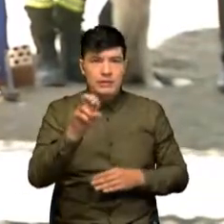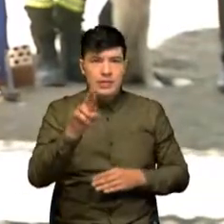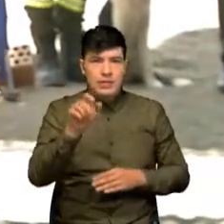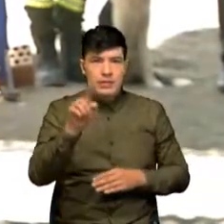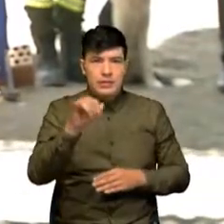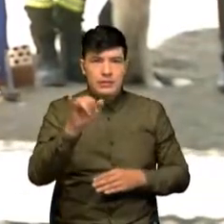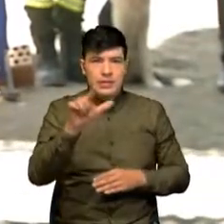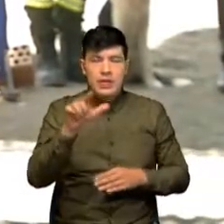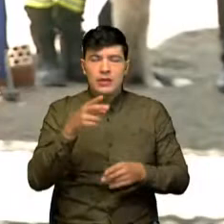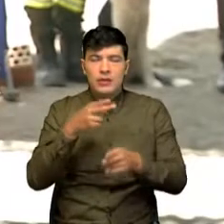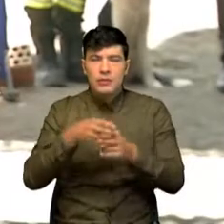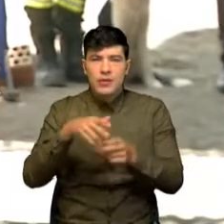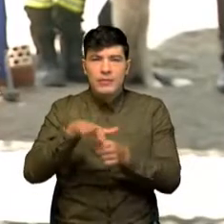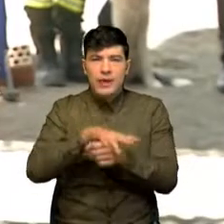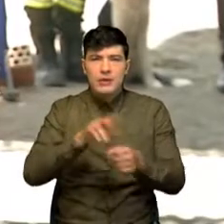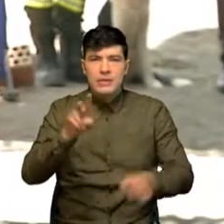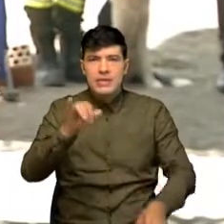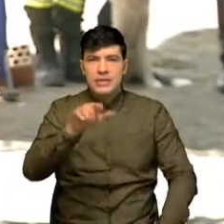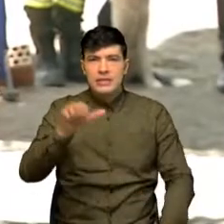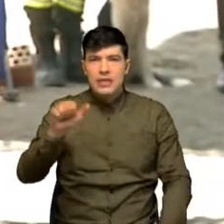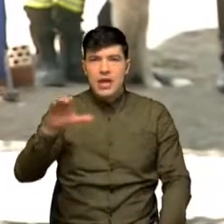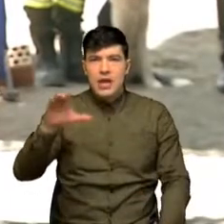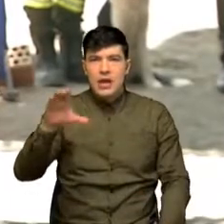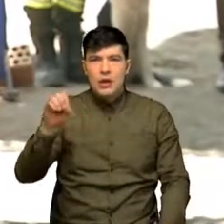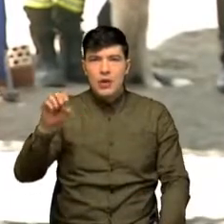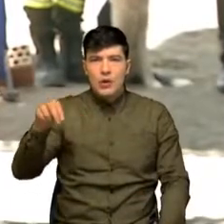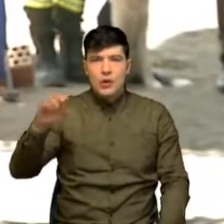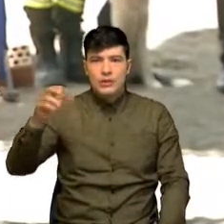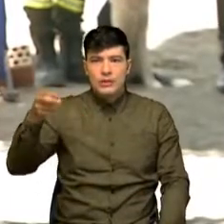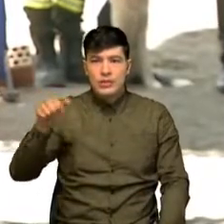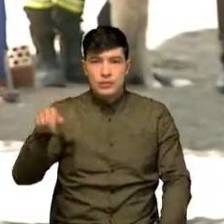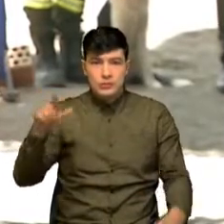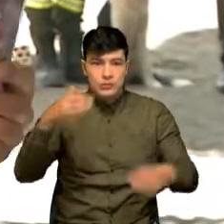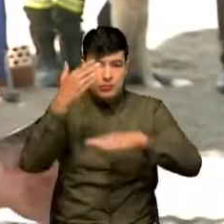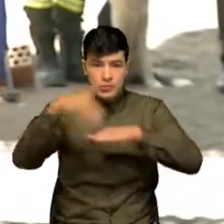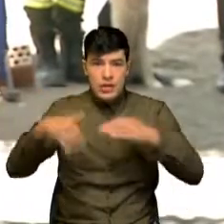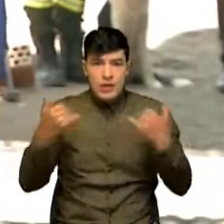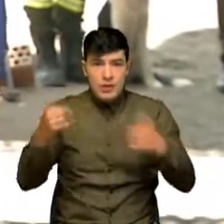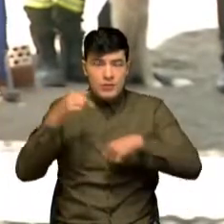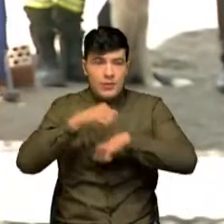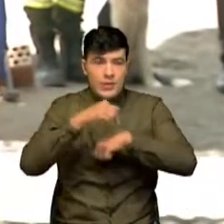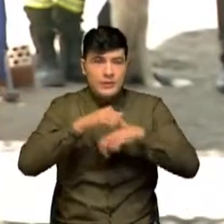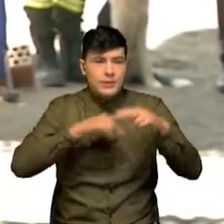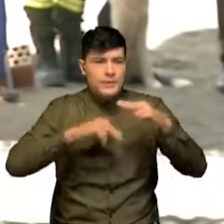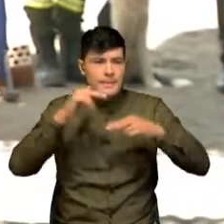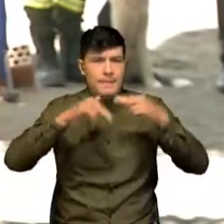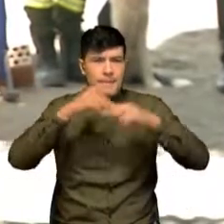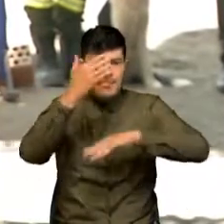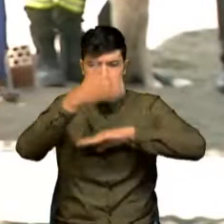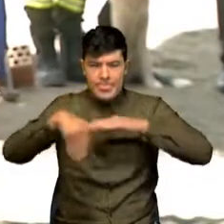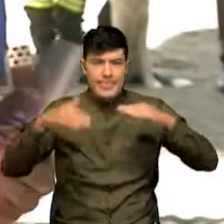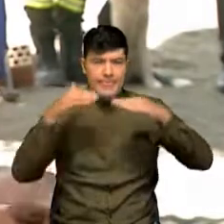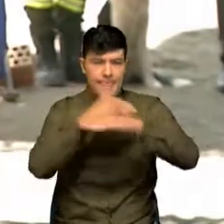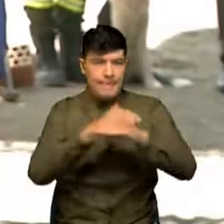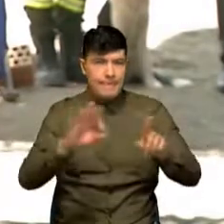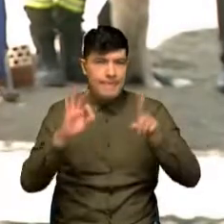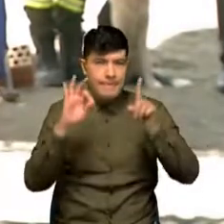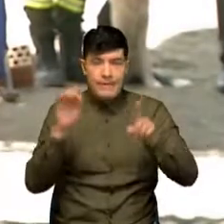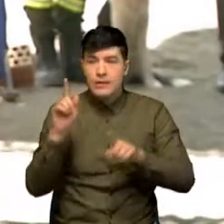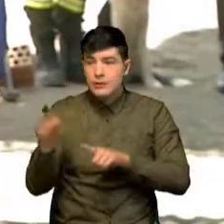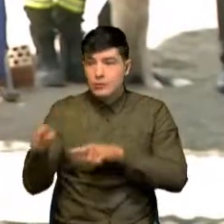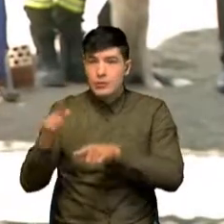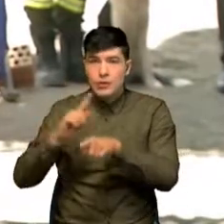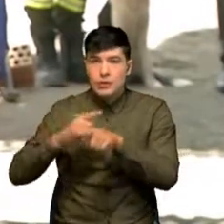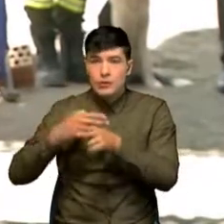al occidente de la ciudad con el norte, que en estos momentos estamos en construcción, el intercambiador de Guatiguara que iniciamos